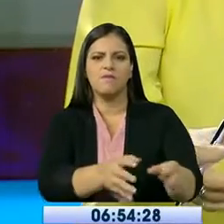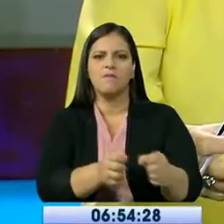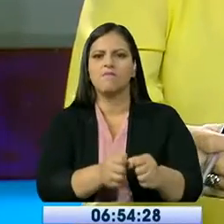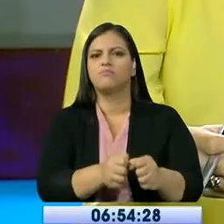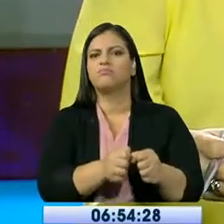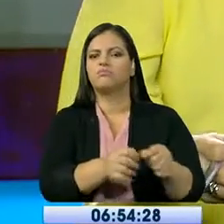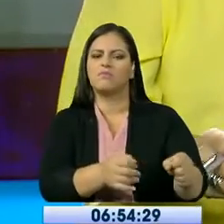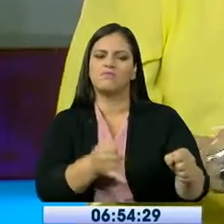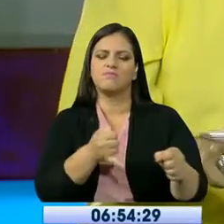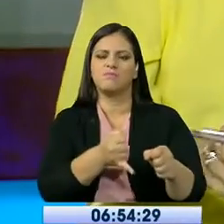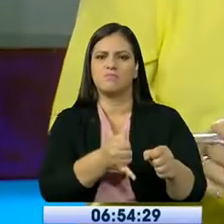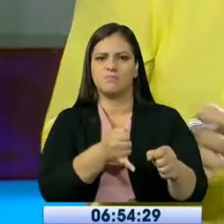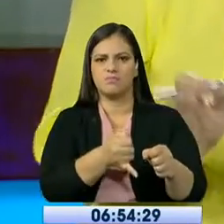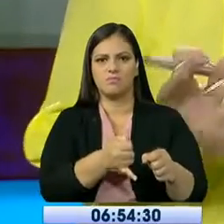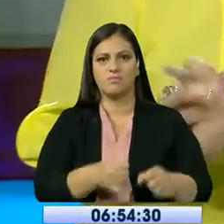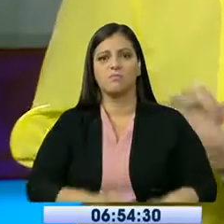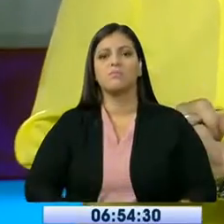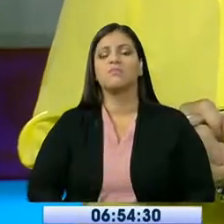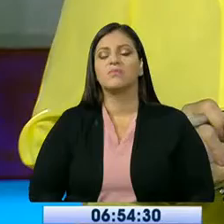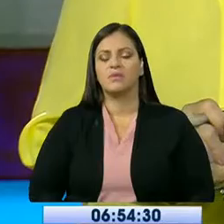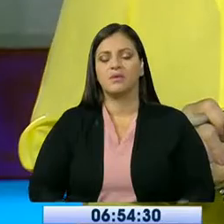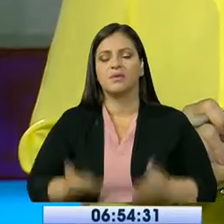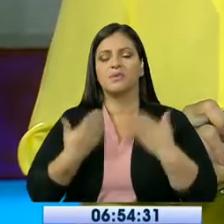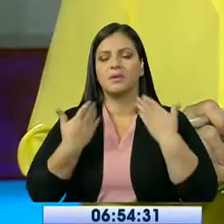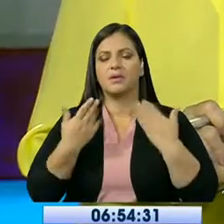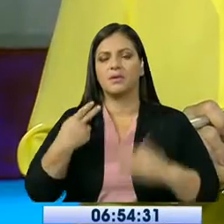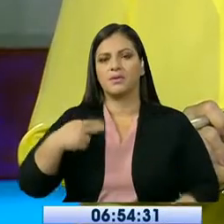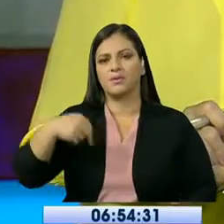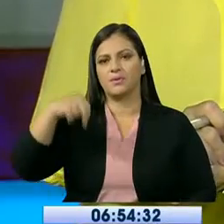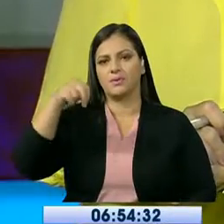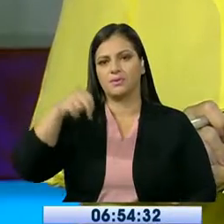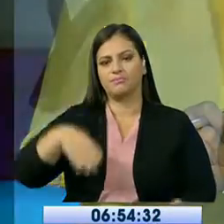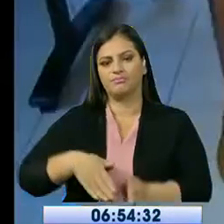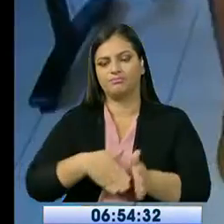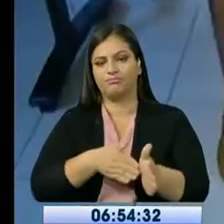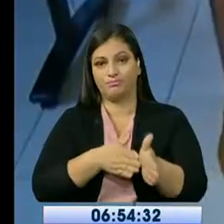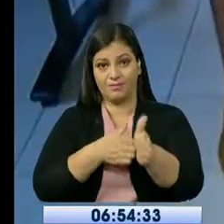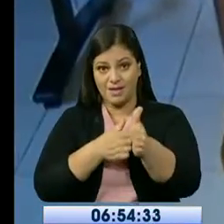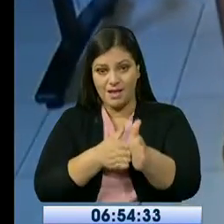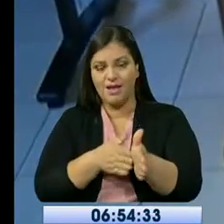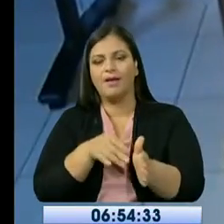una parada de la Metrovía en el norte de la ciudad.